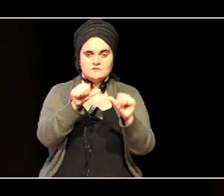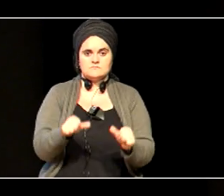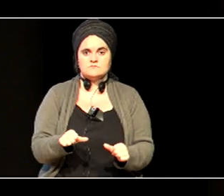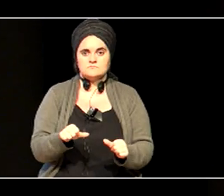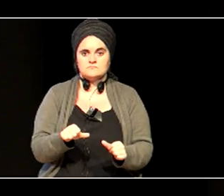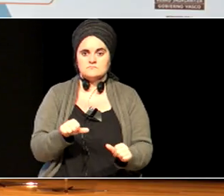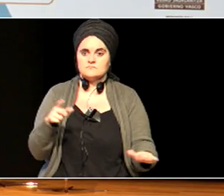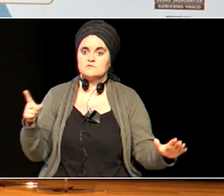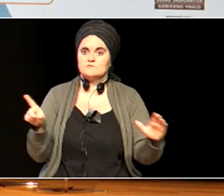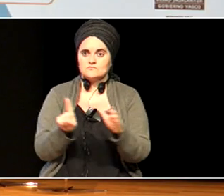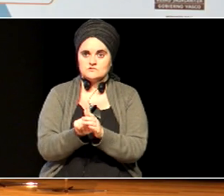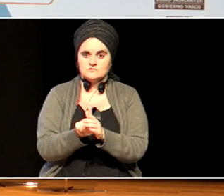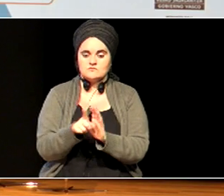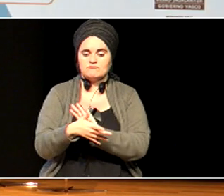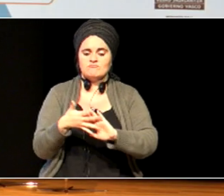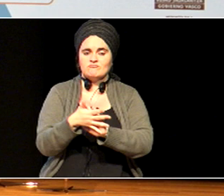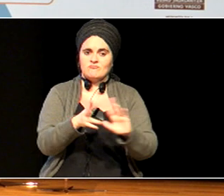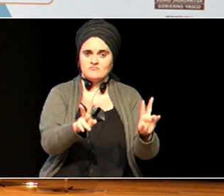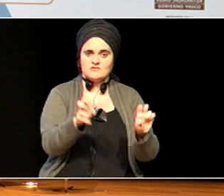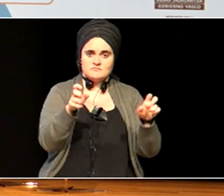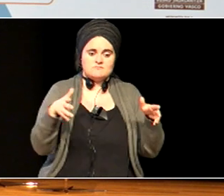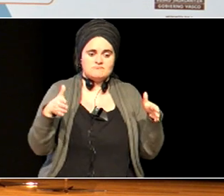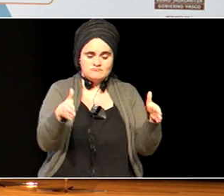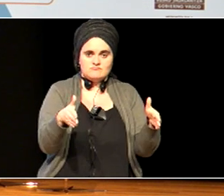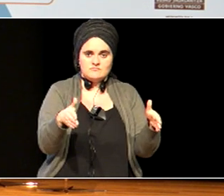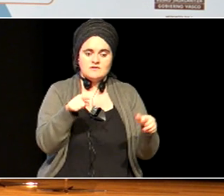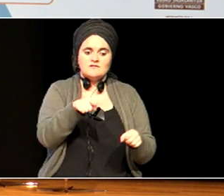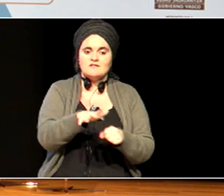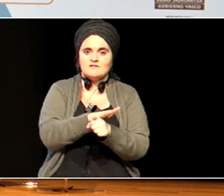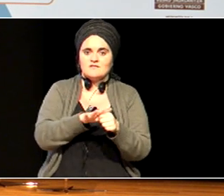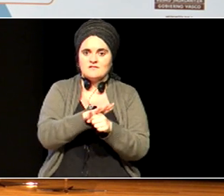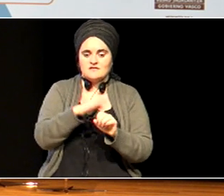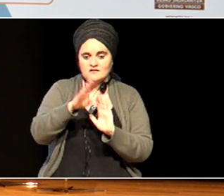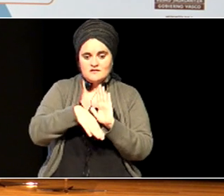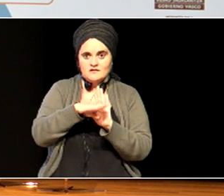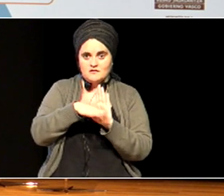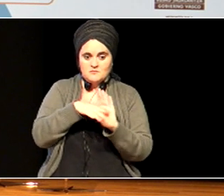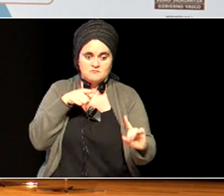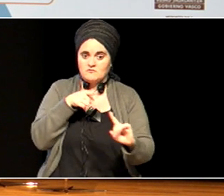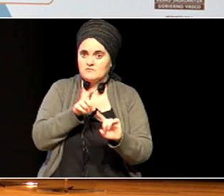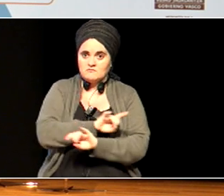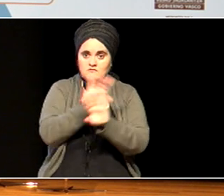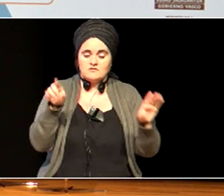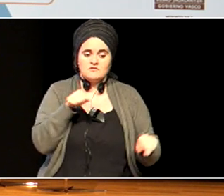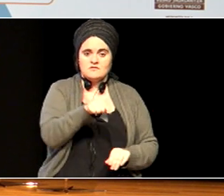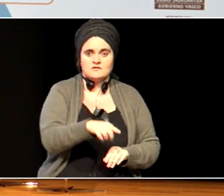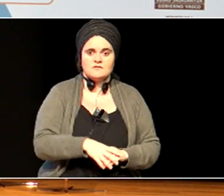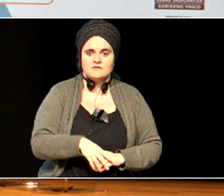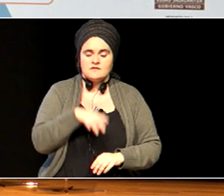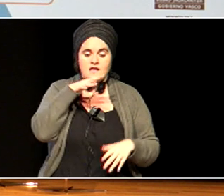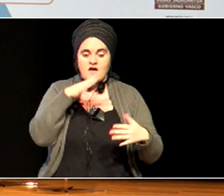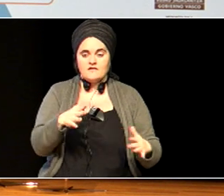itsegiteak, eta hor iseda esparru plan onen sedea, esan nahi du egungo eta